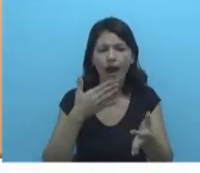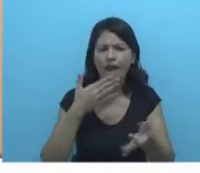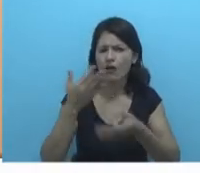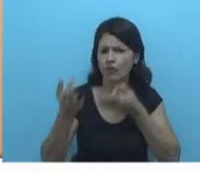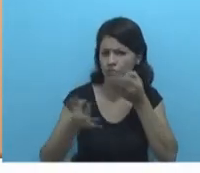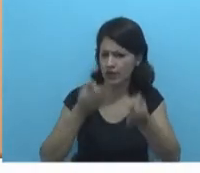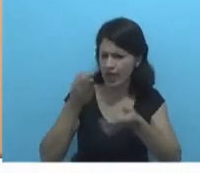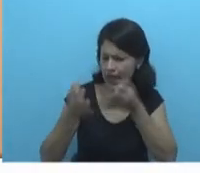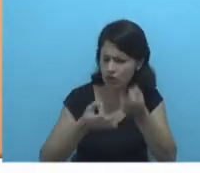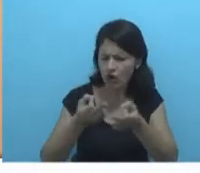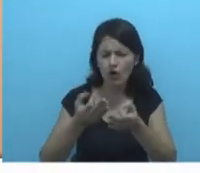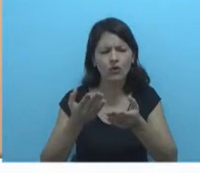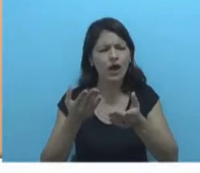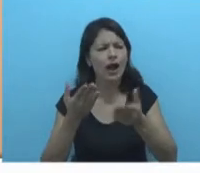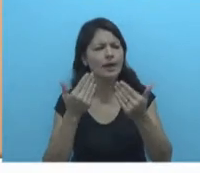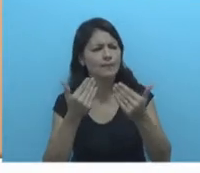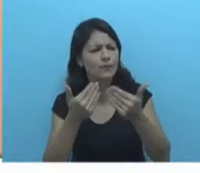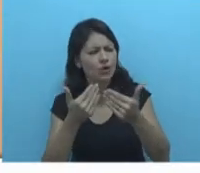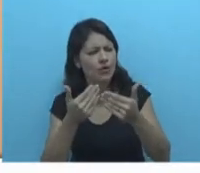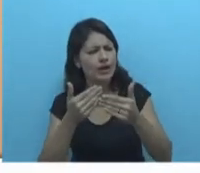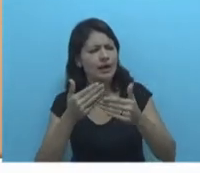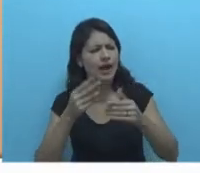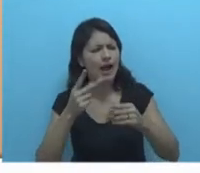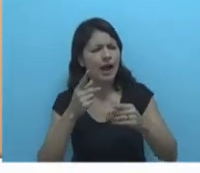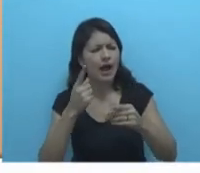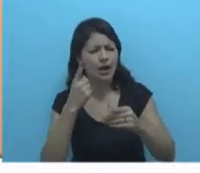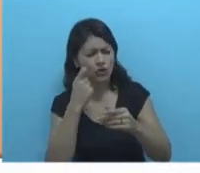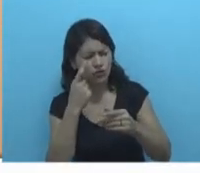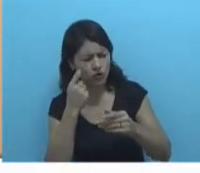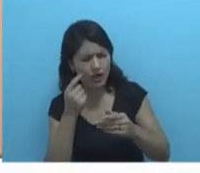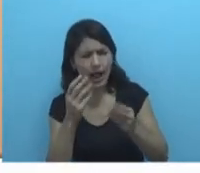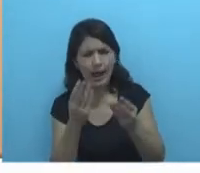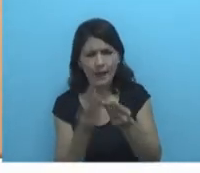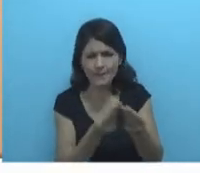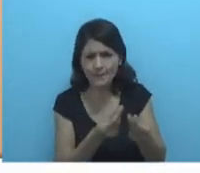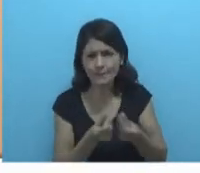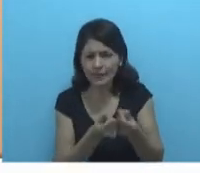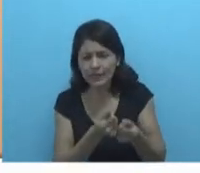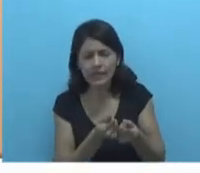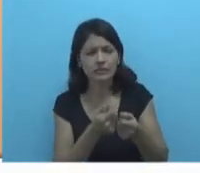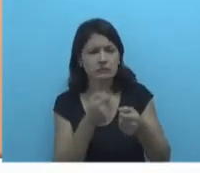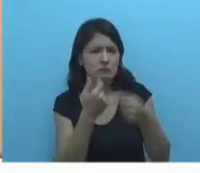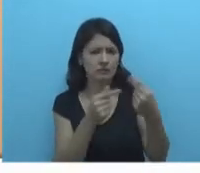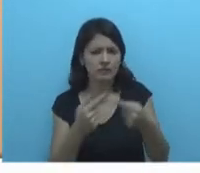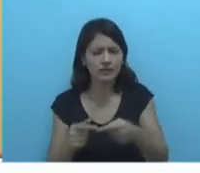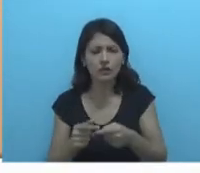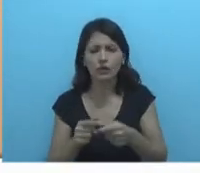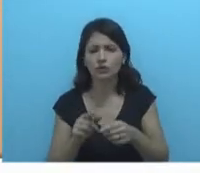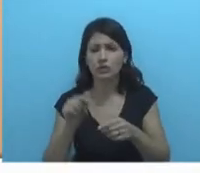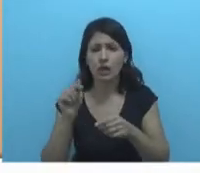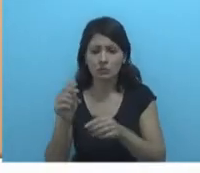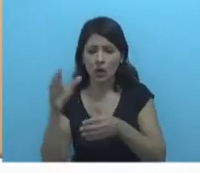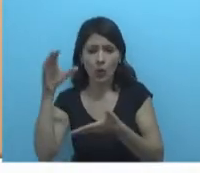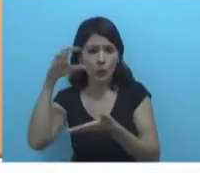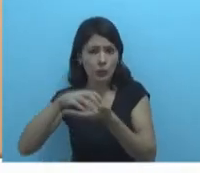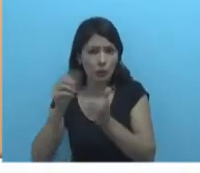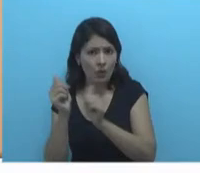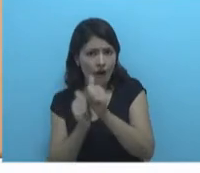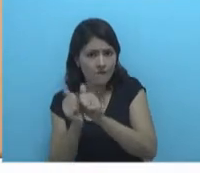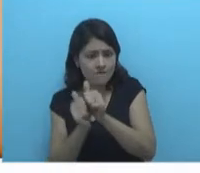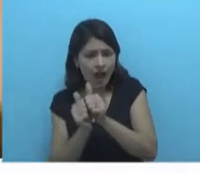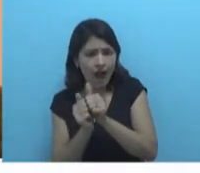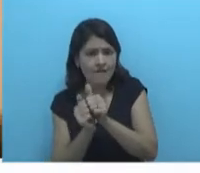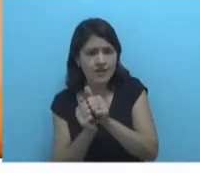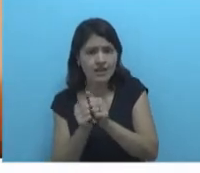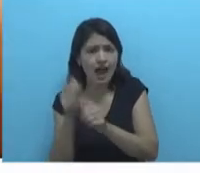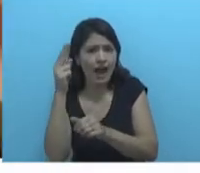desacoplar los precios internacionales de los precios internos, no lo cumplieron. Entonces uno entiende esta medida